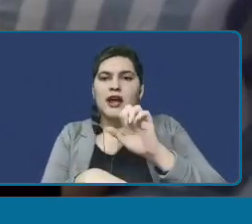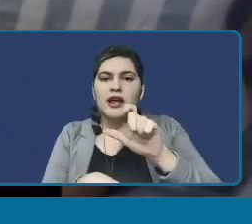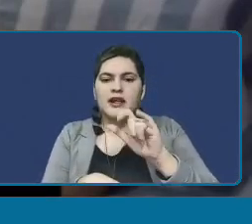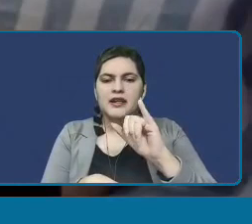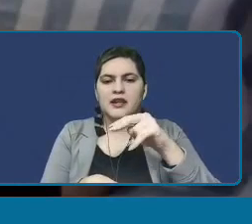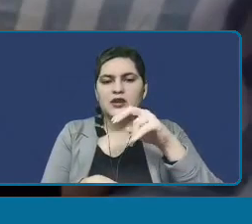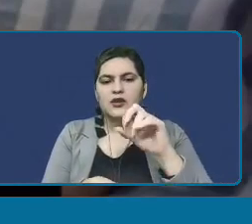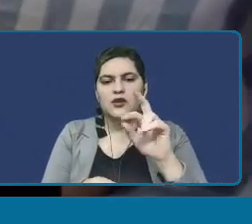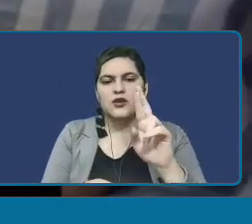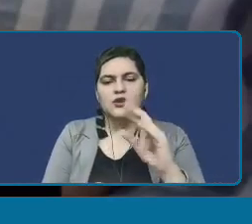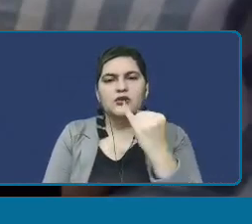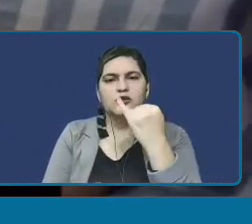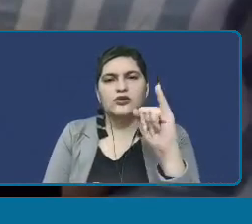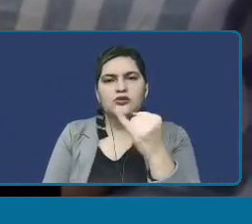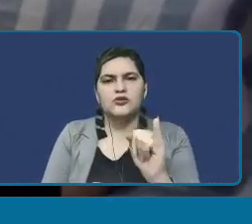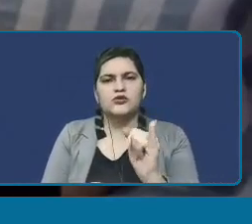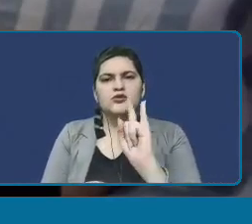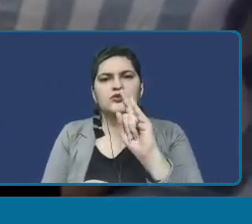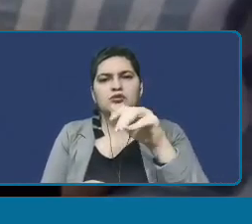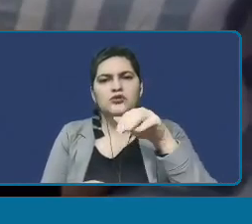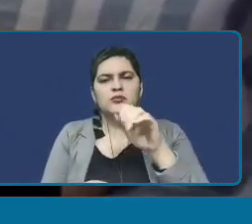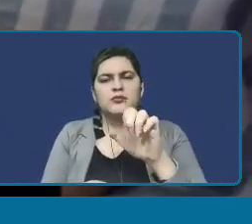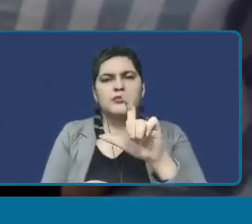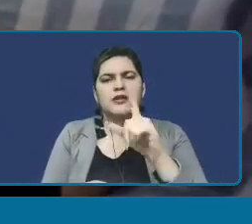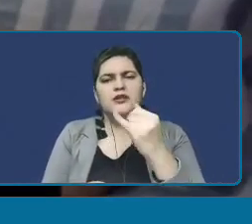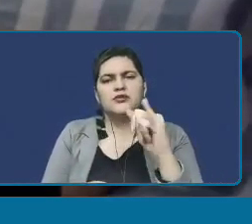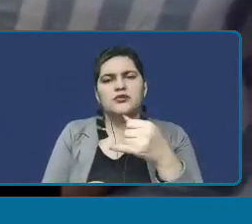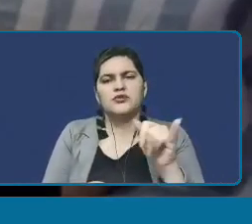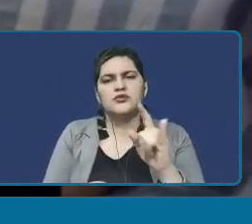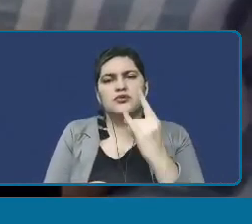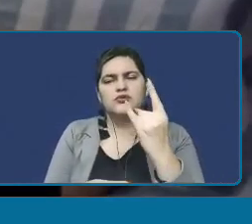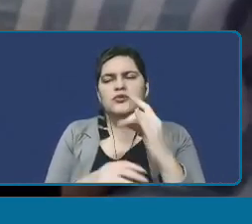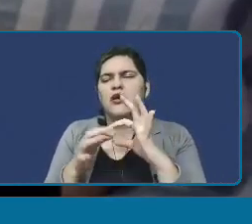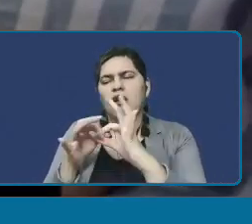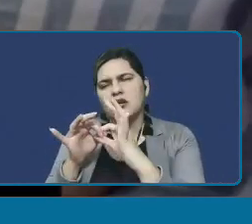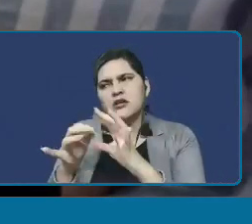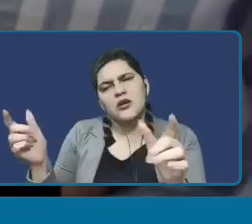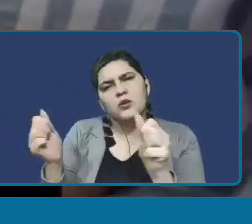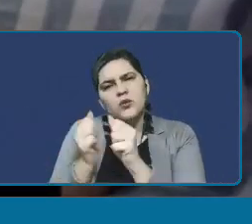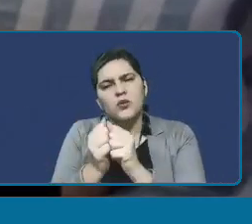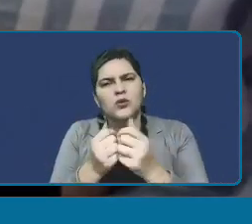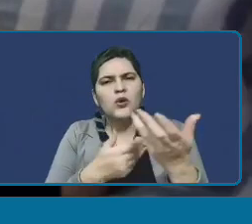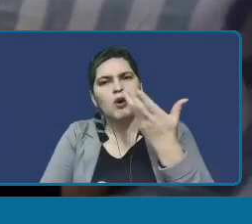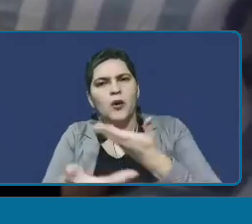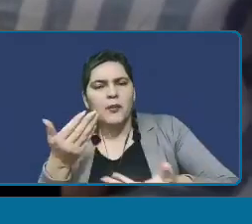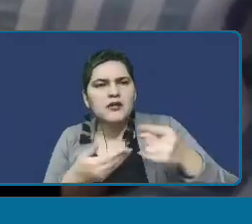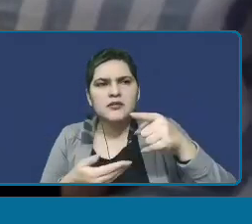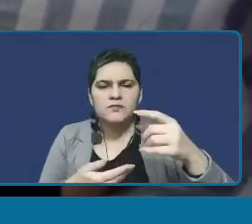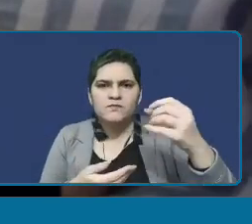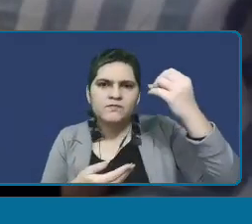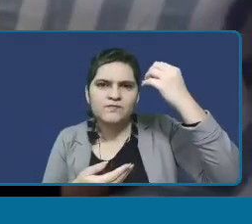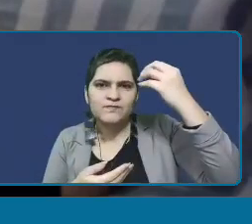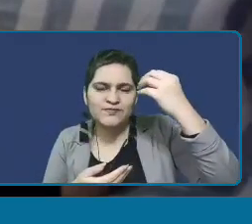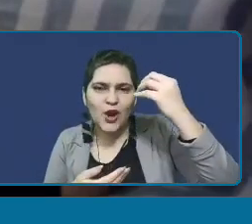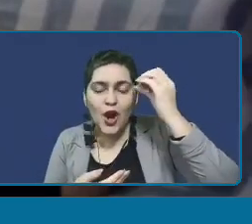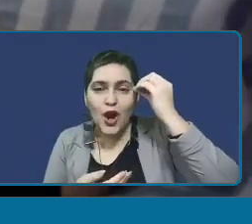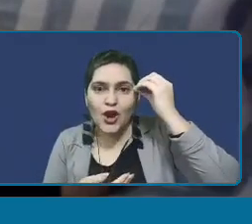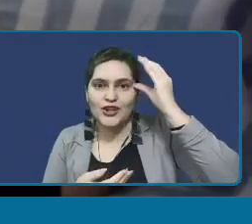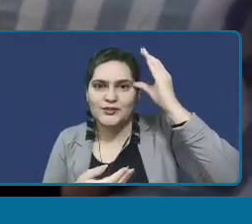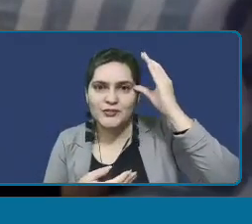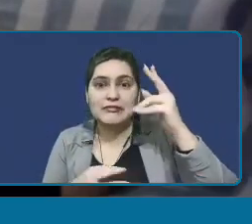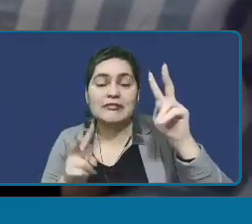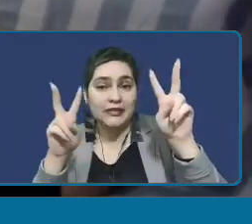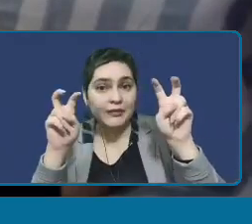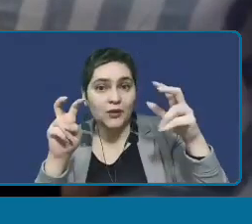agradecemos infinitamente su disposición a compartir sus conocimientos, ¿cierto? En esta temática que sabemos que, como decíamos,